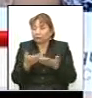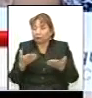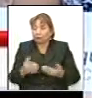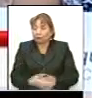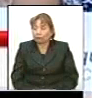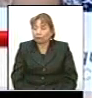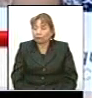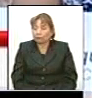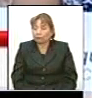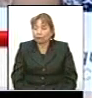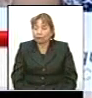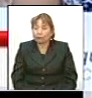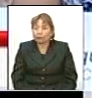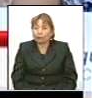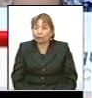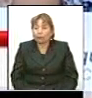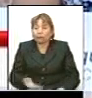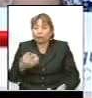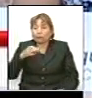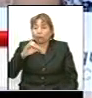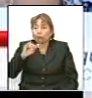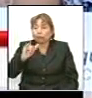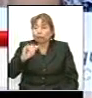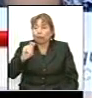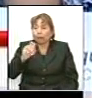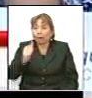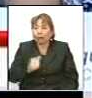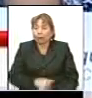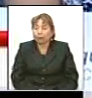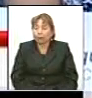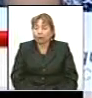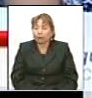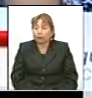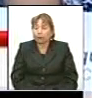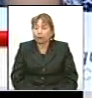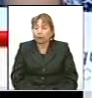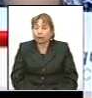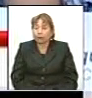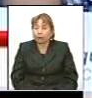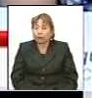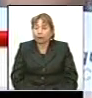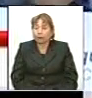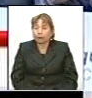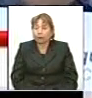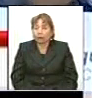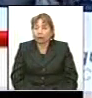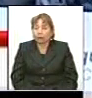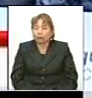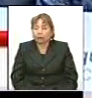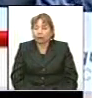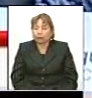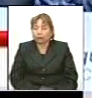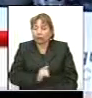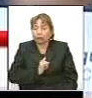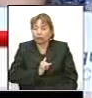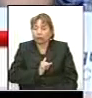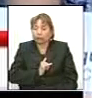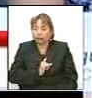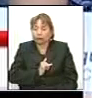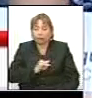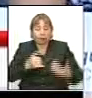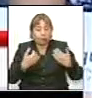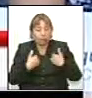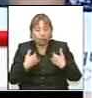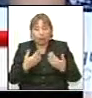libertad taurina upai tayabamba etcétera entonces y yo yo te diría